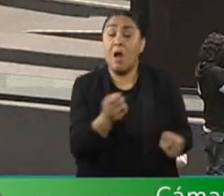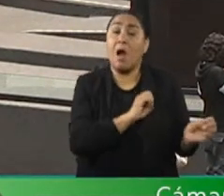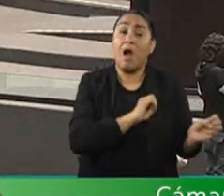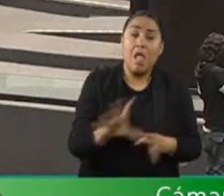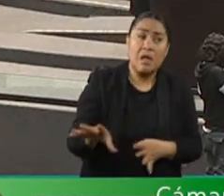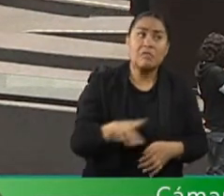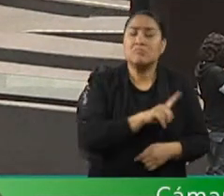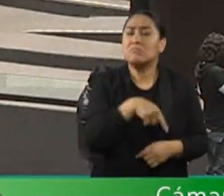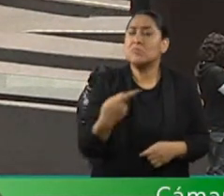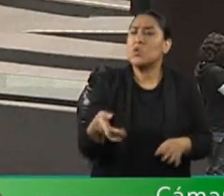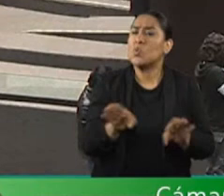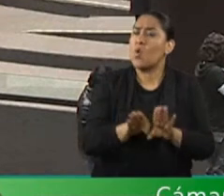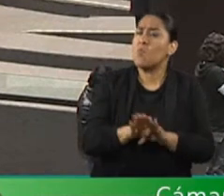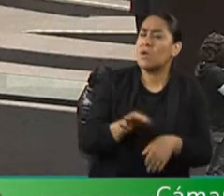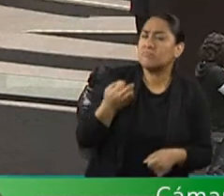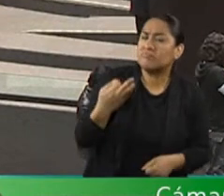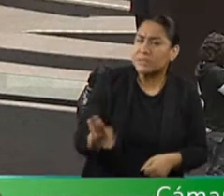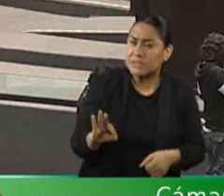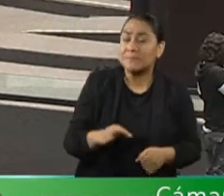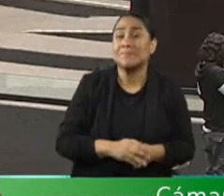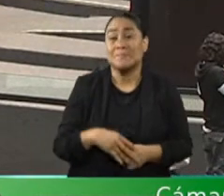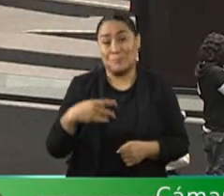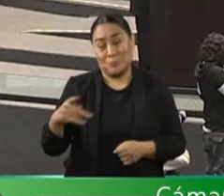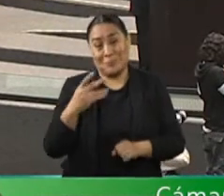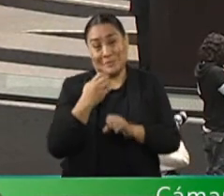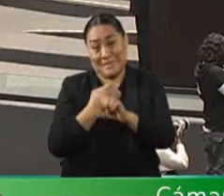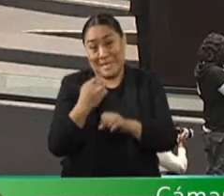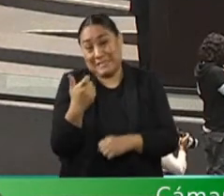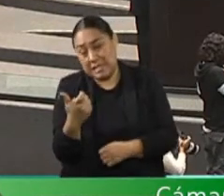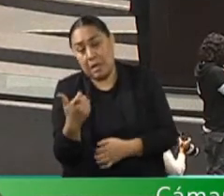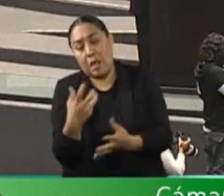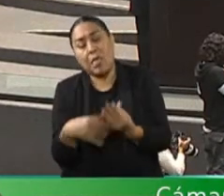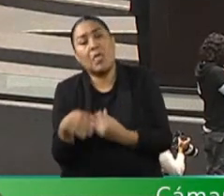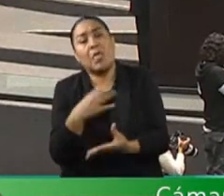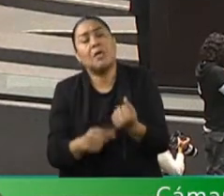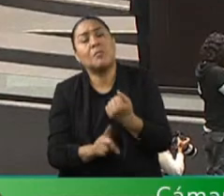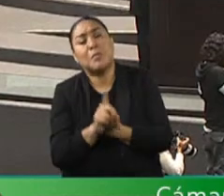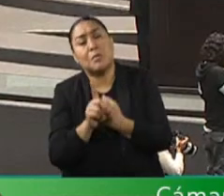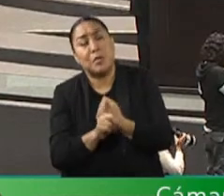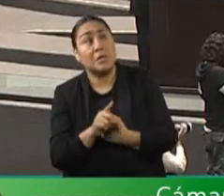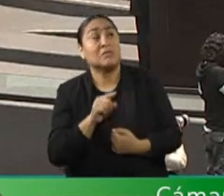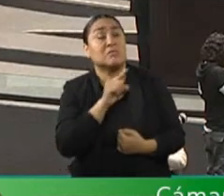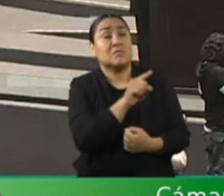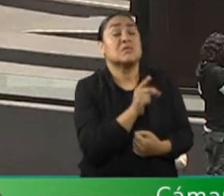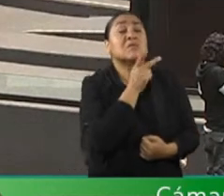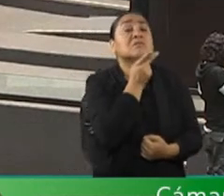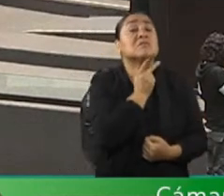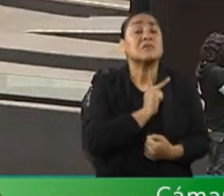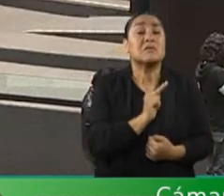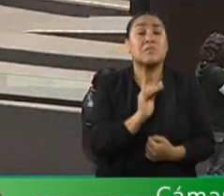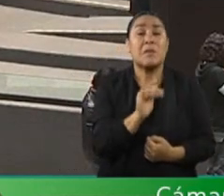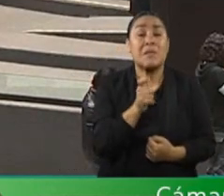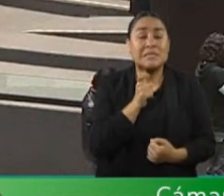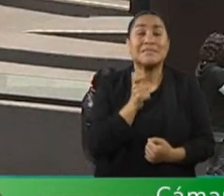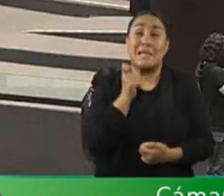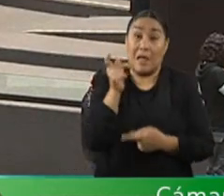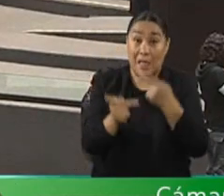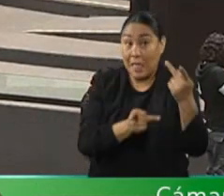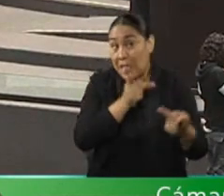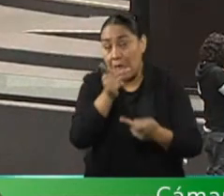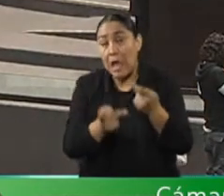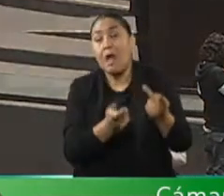sido traicionados y la economía local está en crisis Pemex lleva meses sin pagar créditos a los